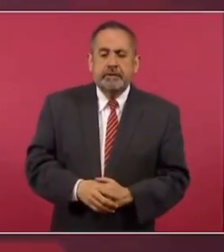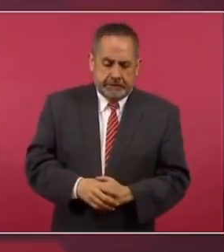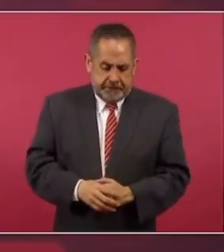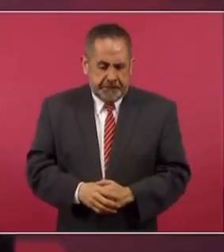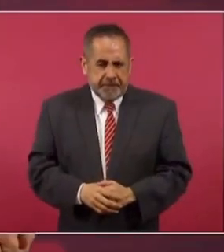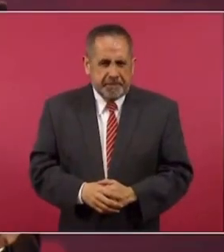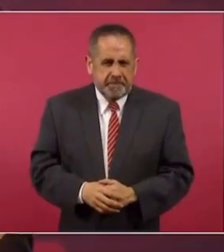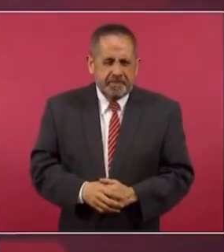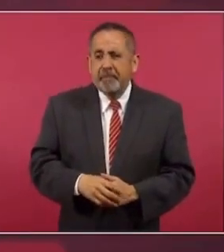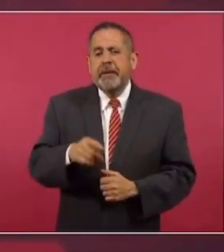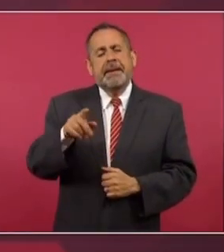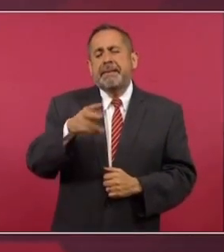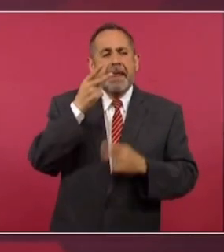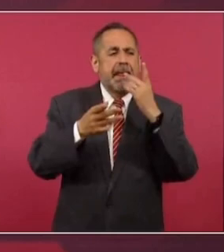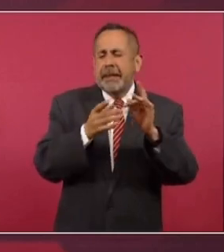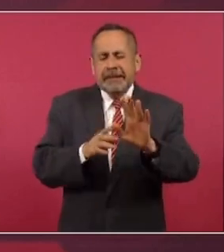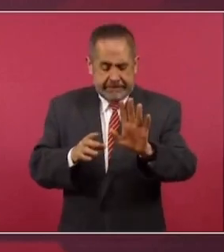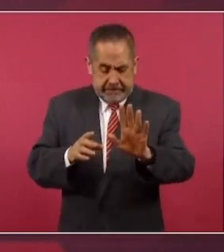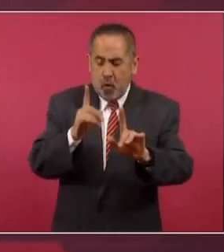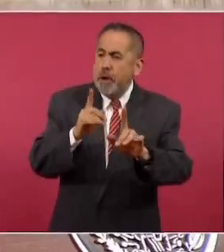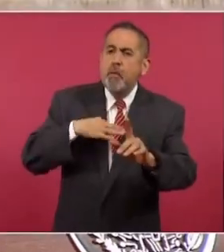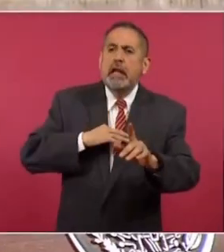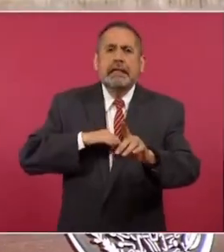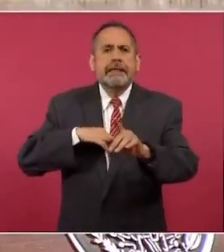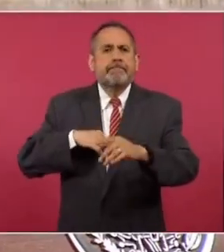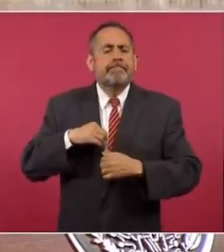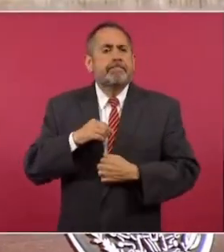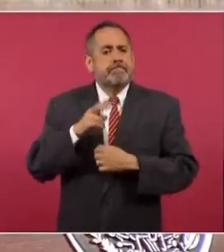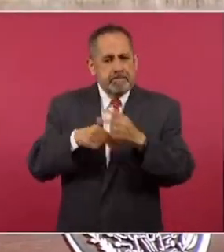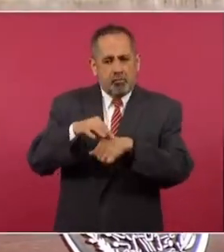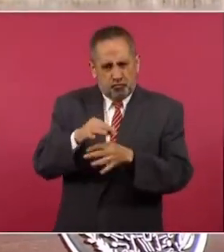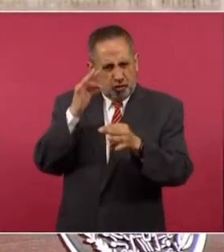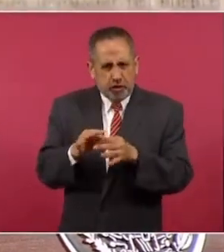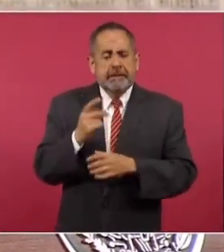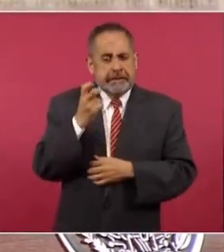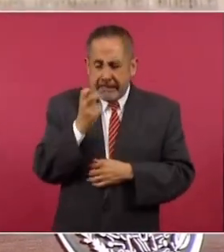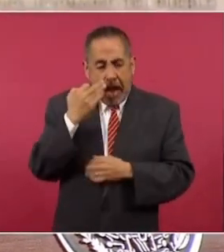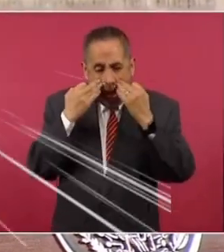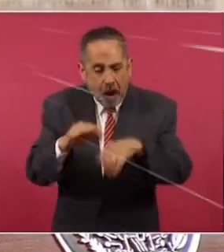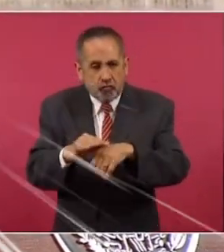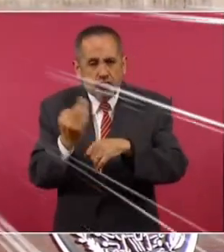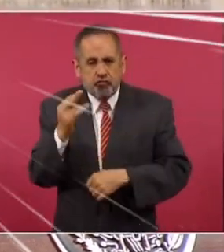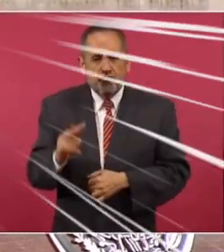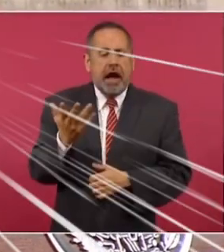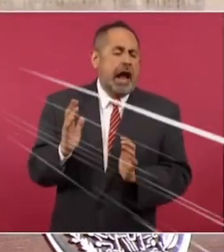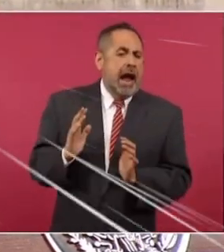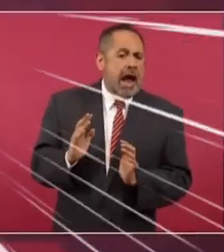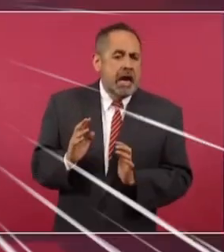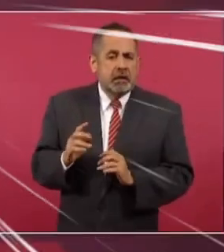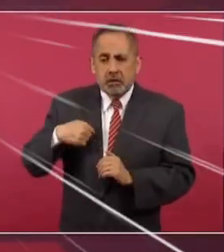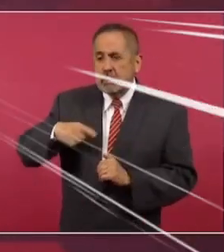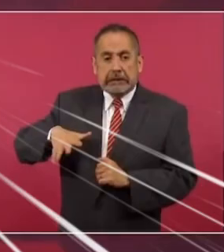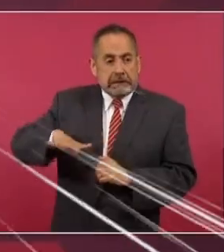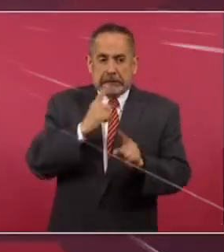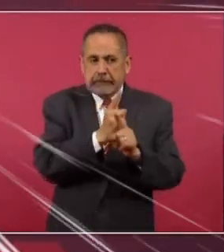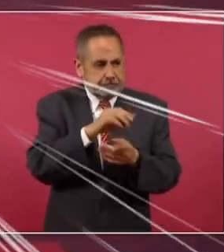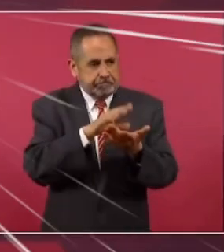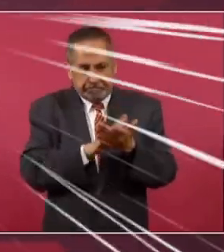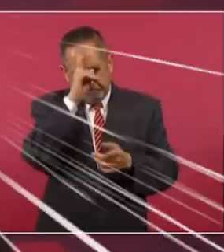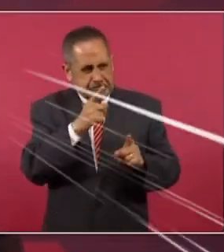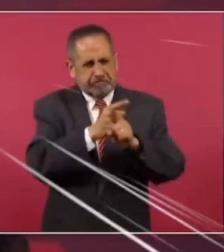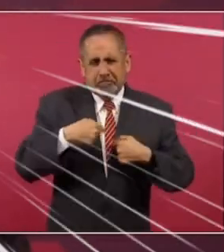se habla mucho No pero aquí Lo importante son los hechos lo que cuentan son los hechos nosotros no perseguimos a nadie